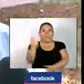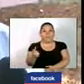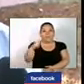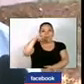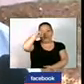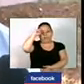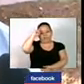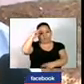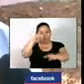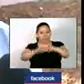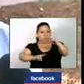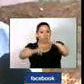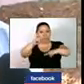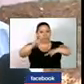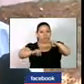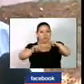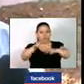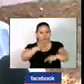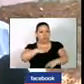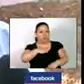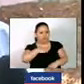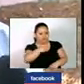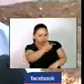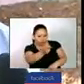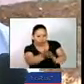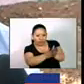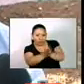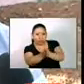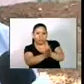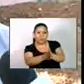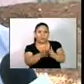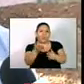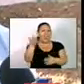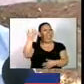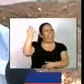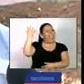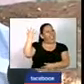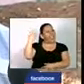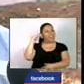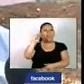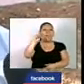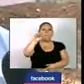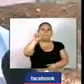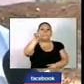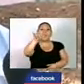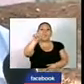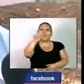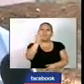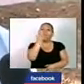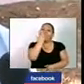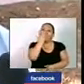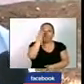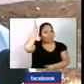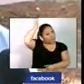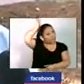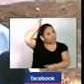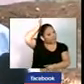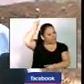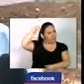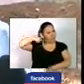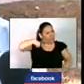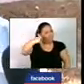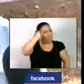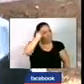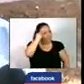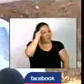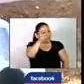fíjese que nosotros encontramos piezas muy interesantes como de los de los mayas me dice él o de los indios me dice entonces yo me puse a